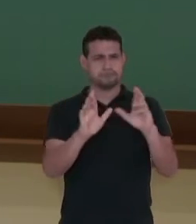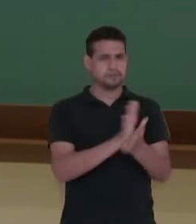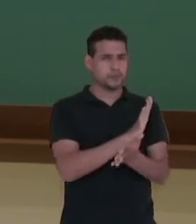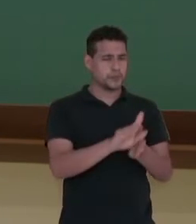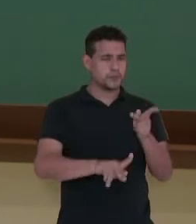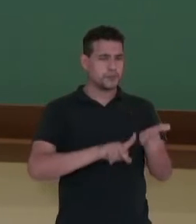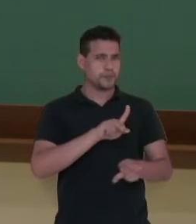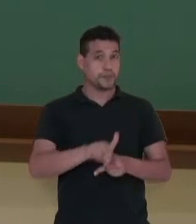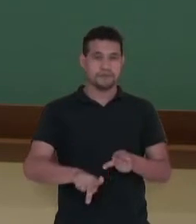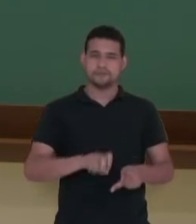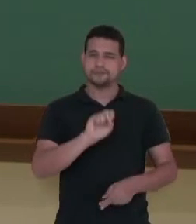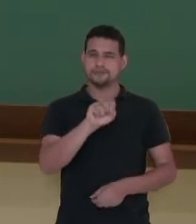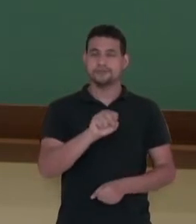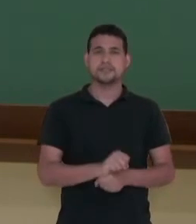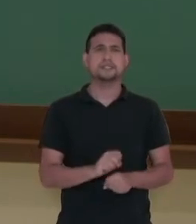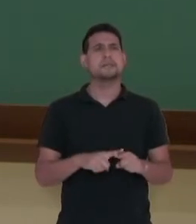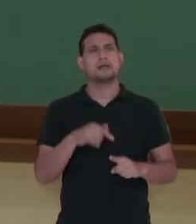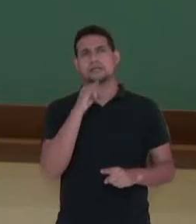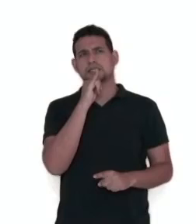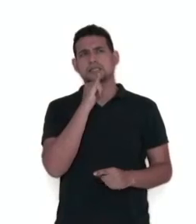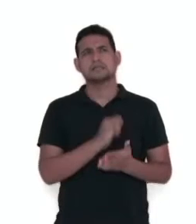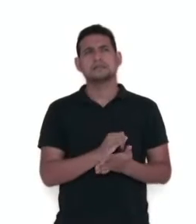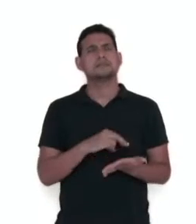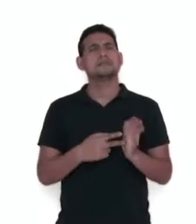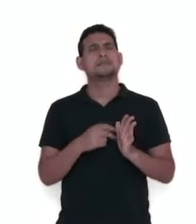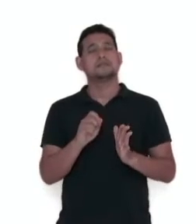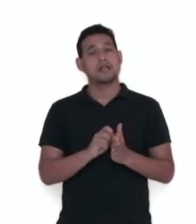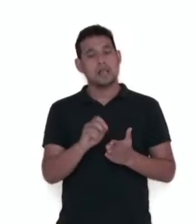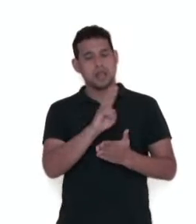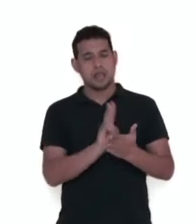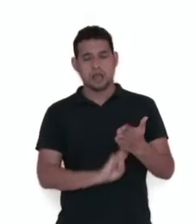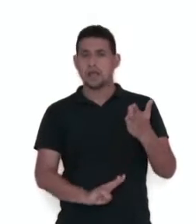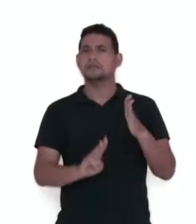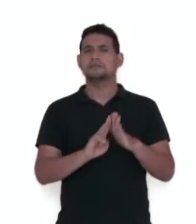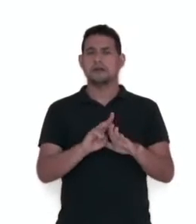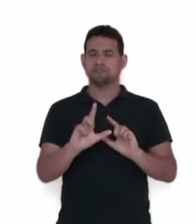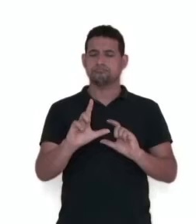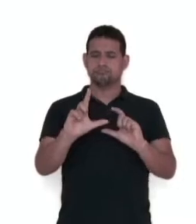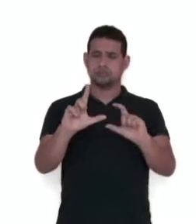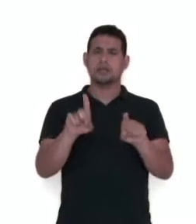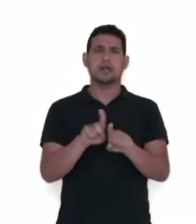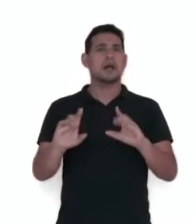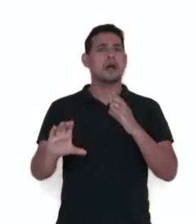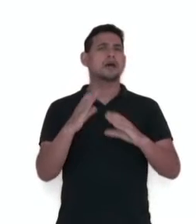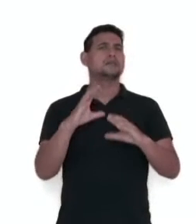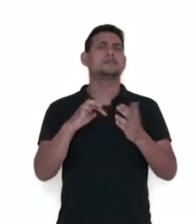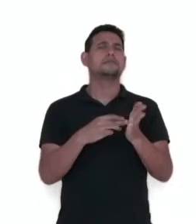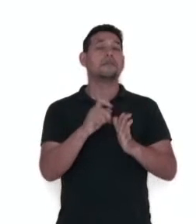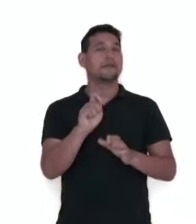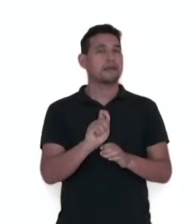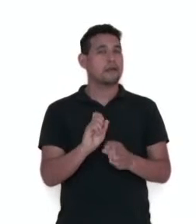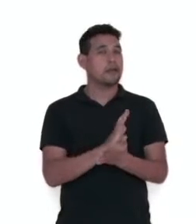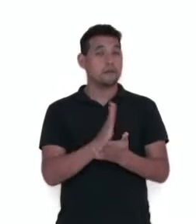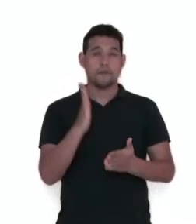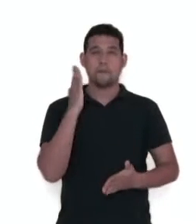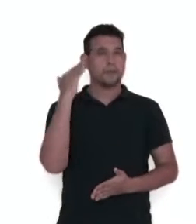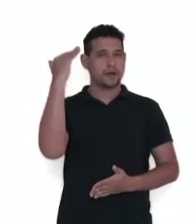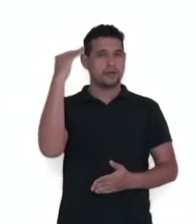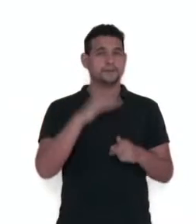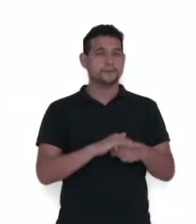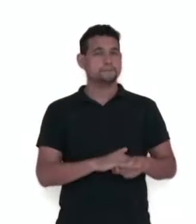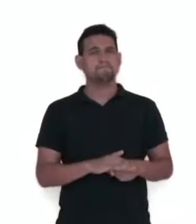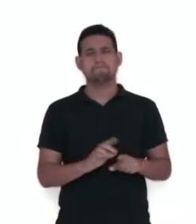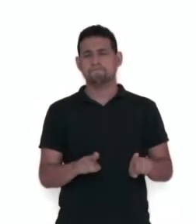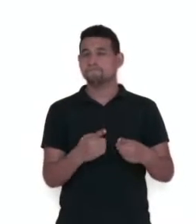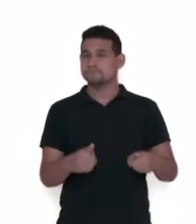povo. En el Muelle de San Blas, lee la letra de la canción, es uno de los grandes éxitos de la banda de